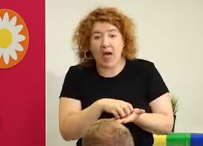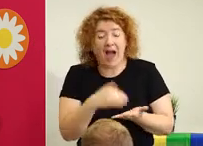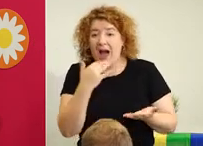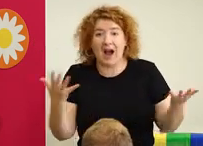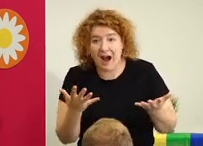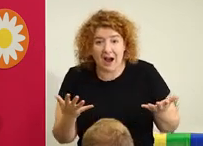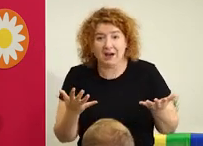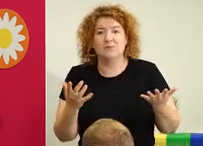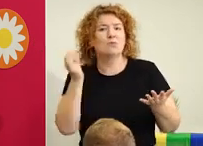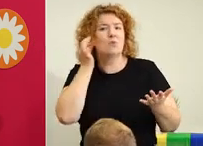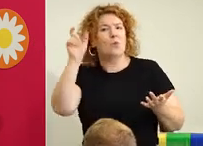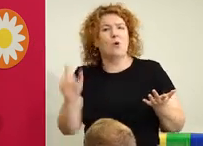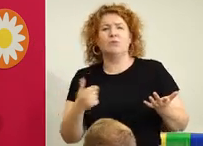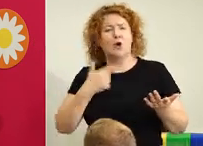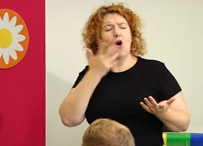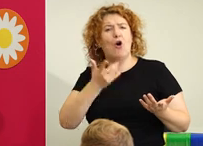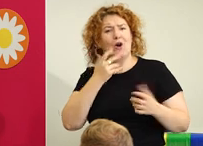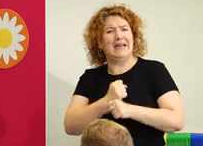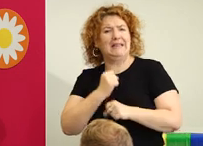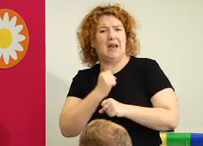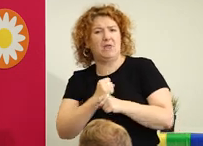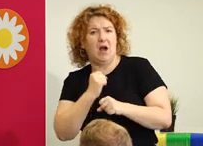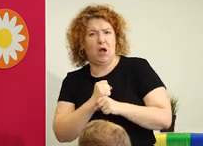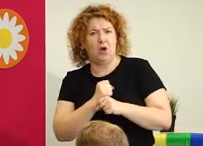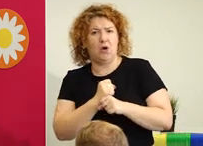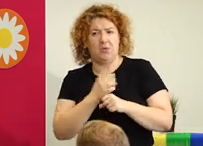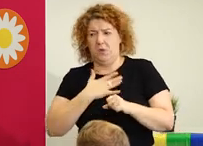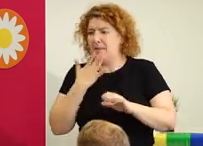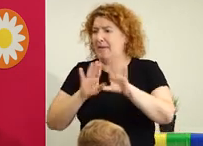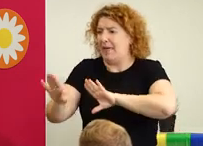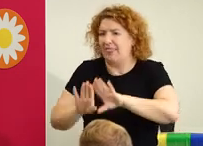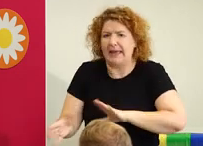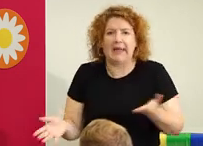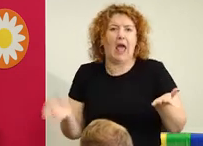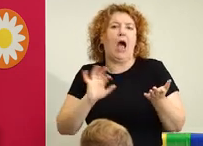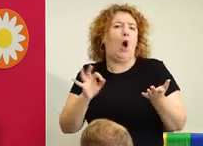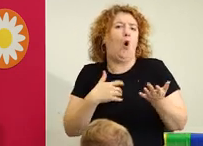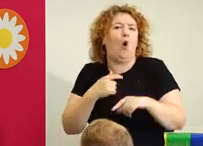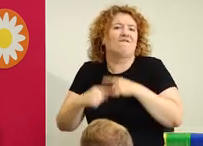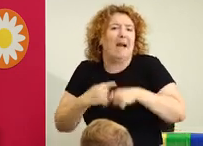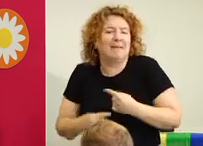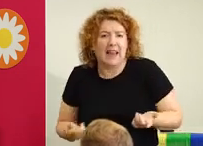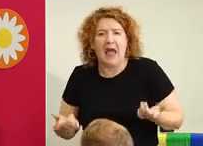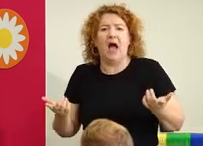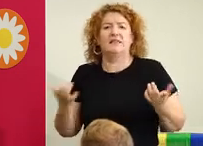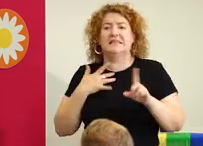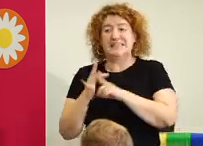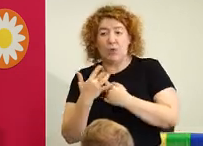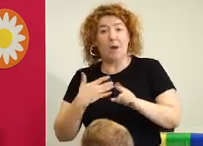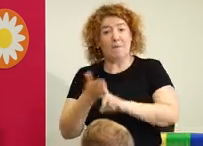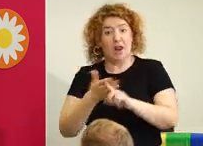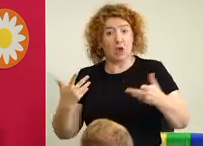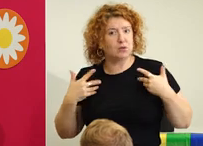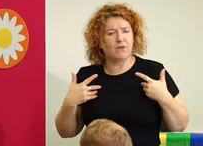tenemos la duda de que una mujer que conocemos en el trabajo, que es nuestra vecina, que es nuestra familiar, que está sufriendo una situación de